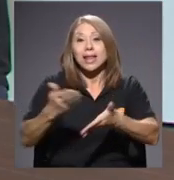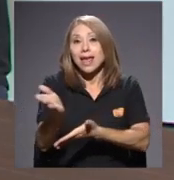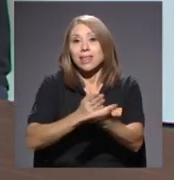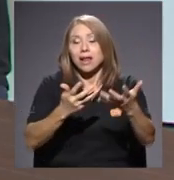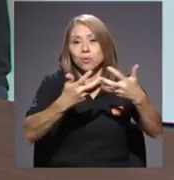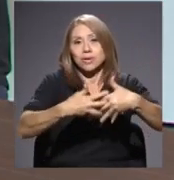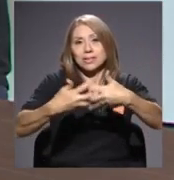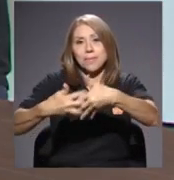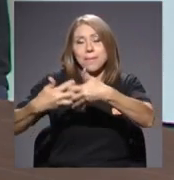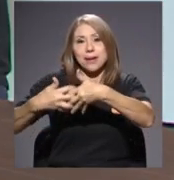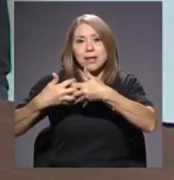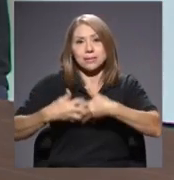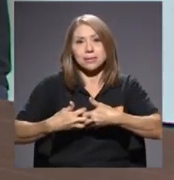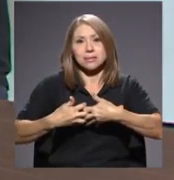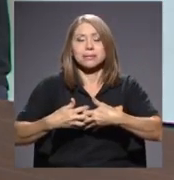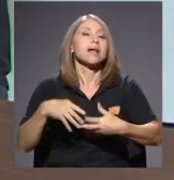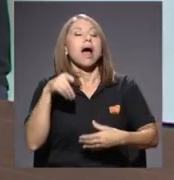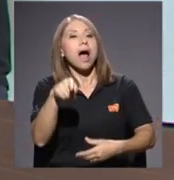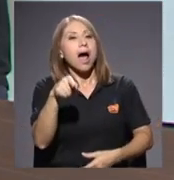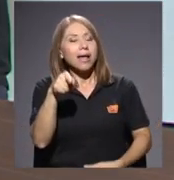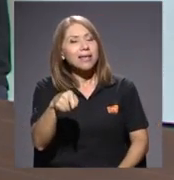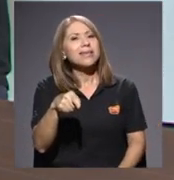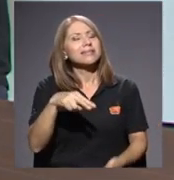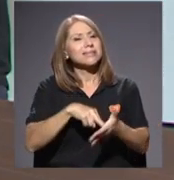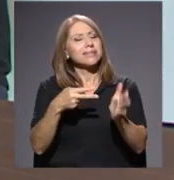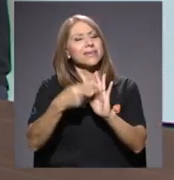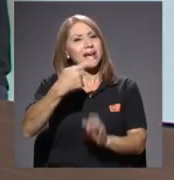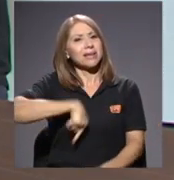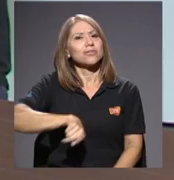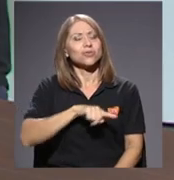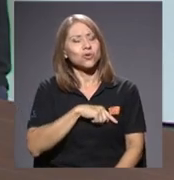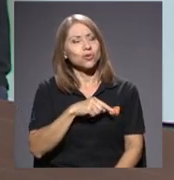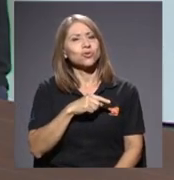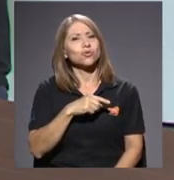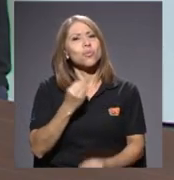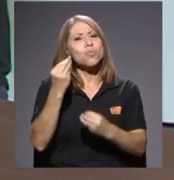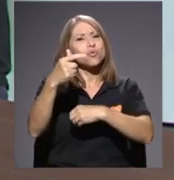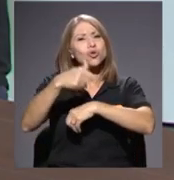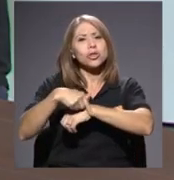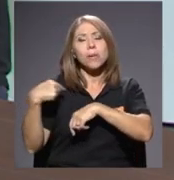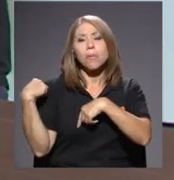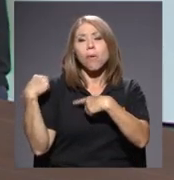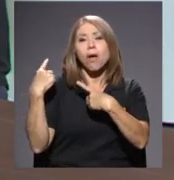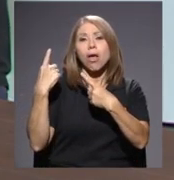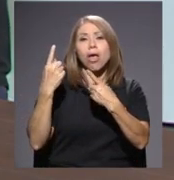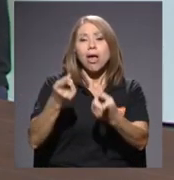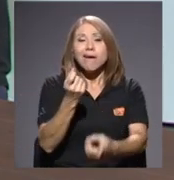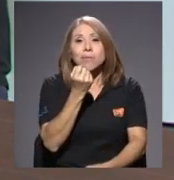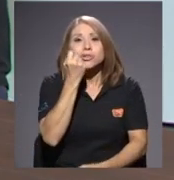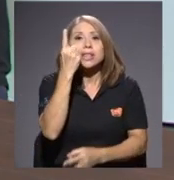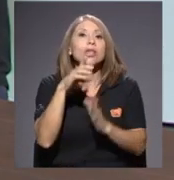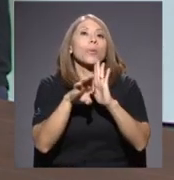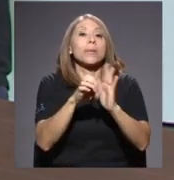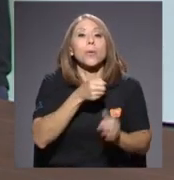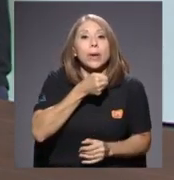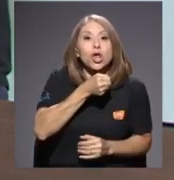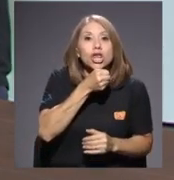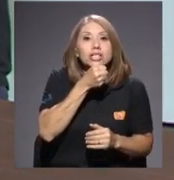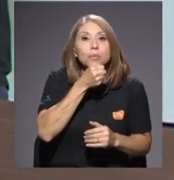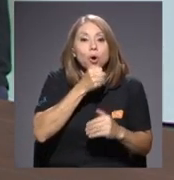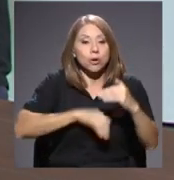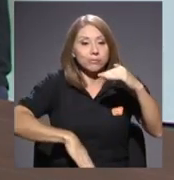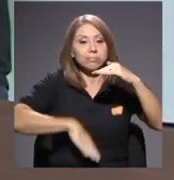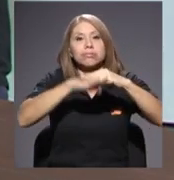contribuyentes, nos da a entender de que habíamos entendido durante mucho tiempo que el periodismo llegaba hasta un punto y de ahí no podía